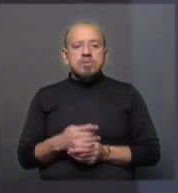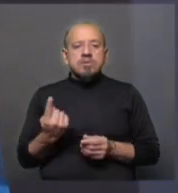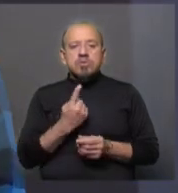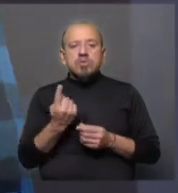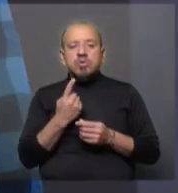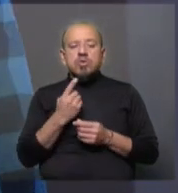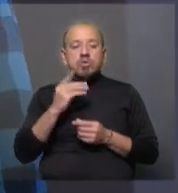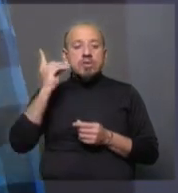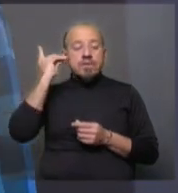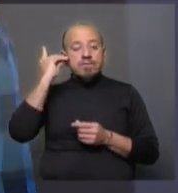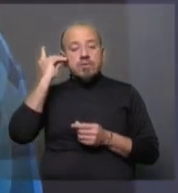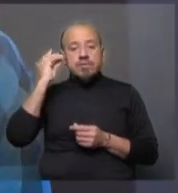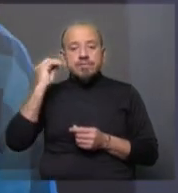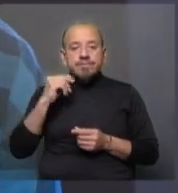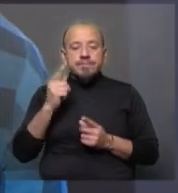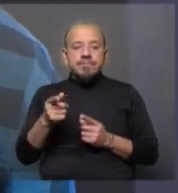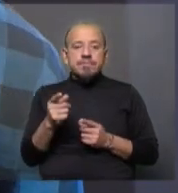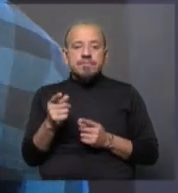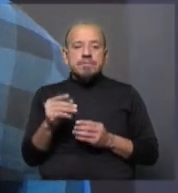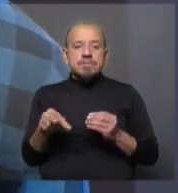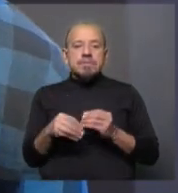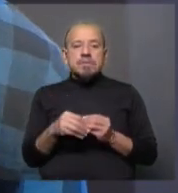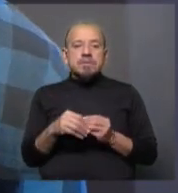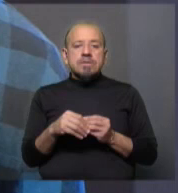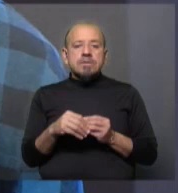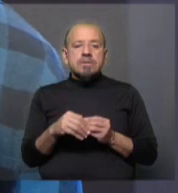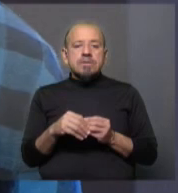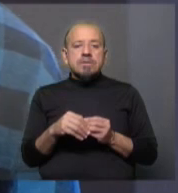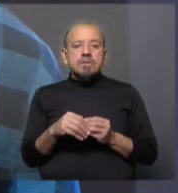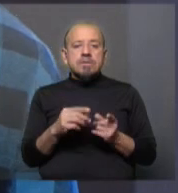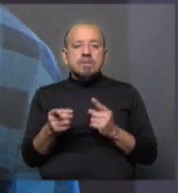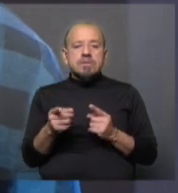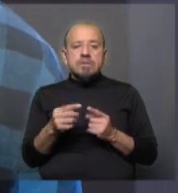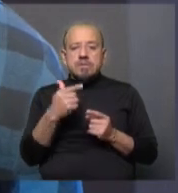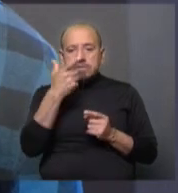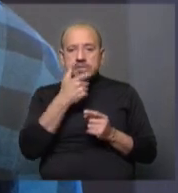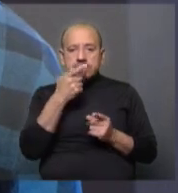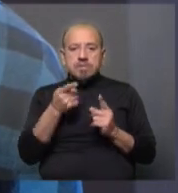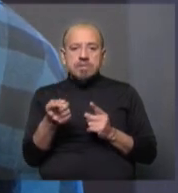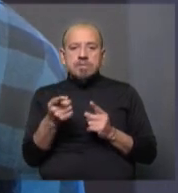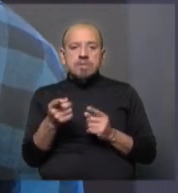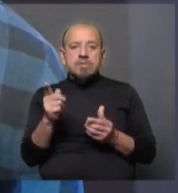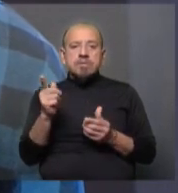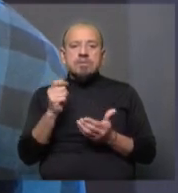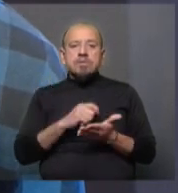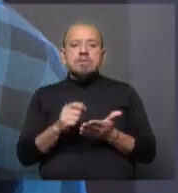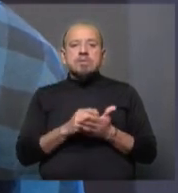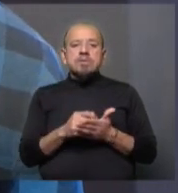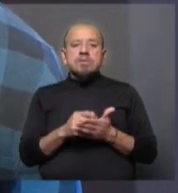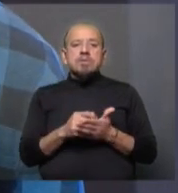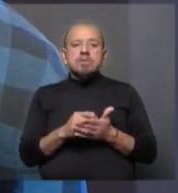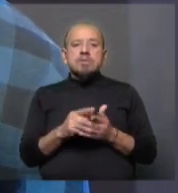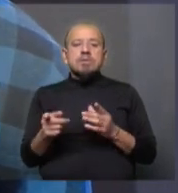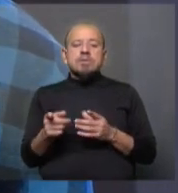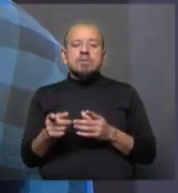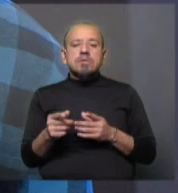teléfono este con el tema Incluso un amigo me decía vos a quedar ciego porque estaba todo el día con el teléfono escribiendo hasta que después tuve